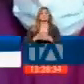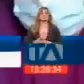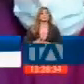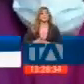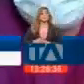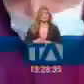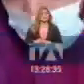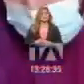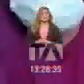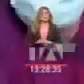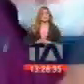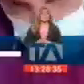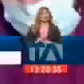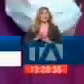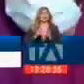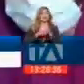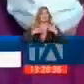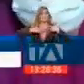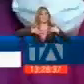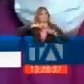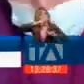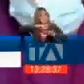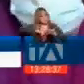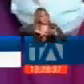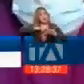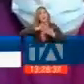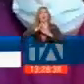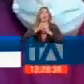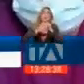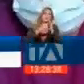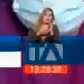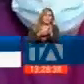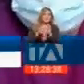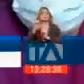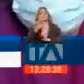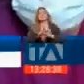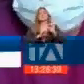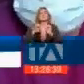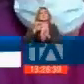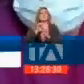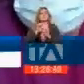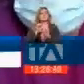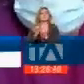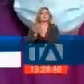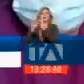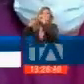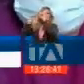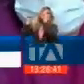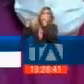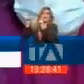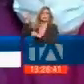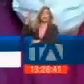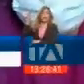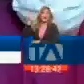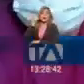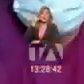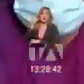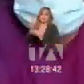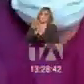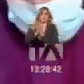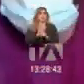nosotros revalidando nuestra validación a petición del productor coreano,